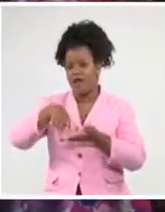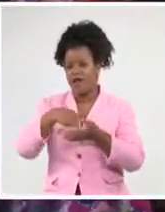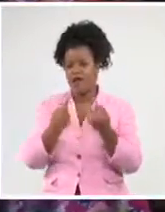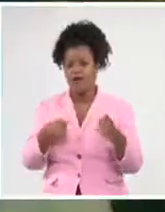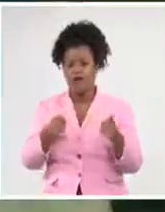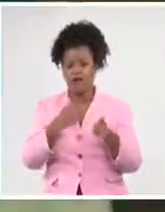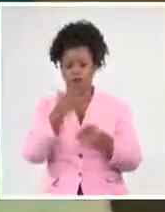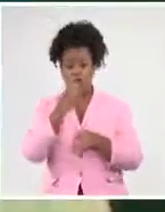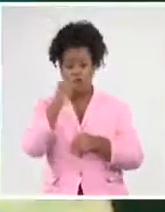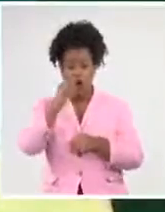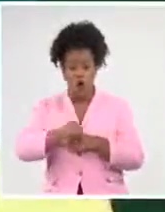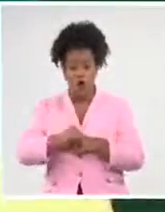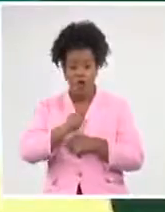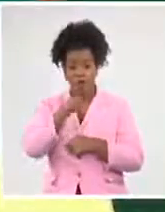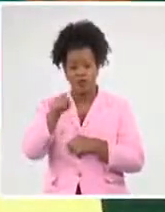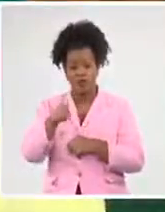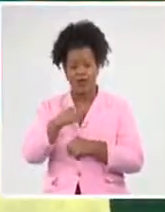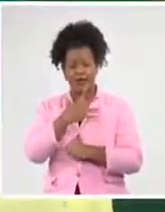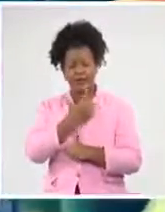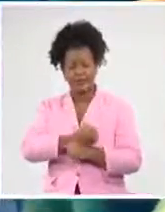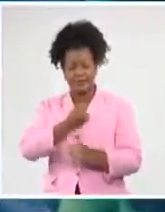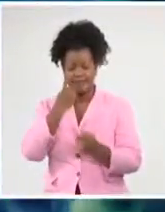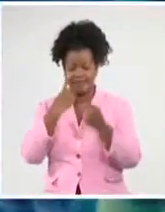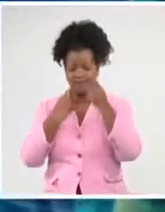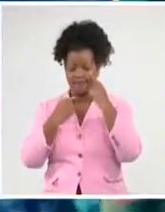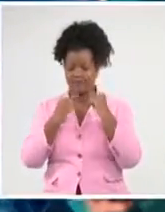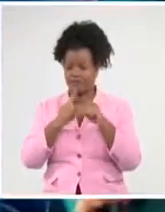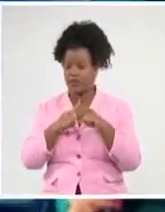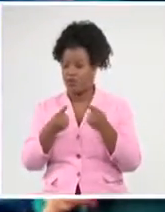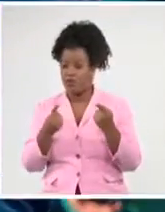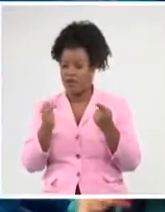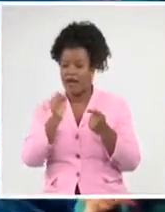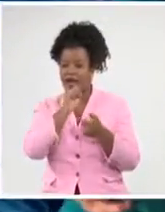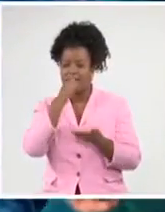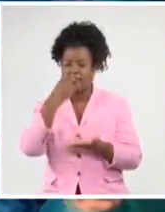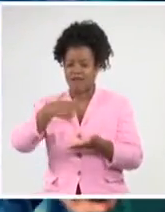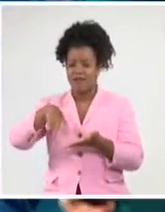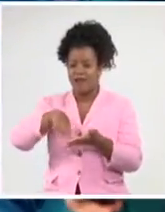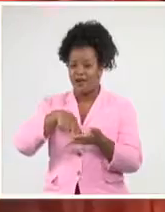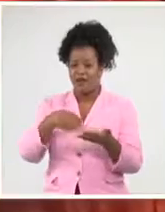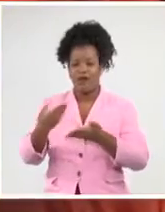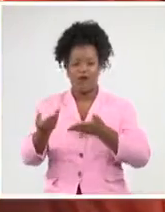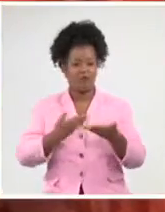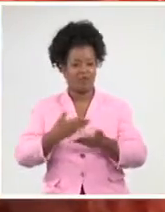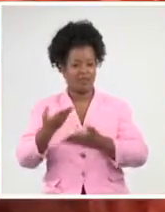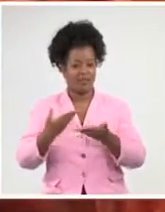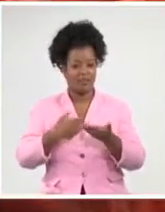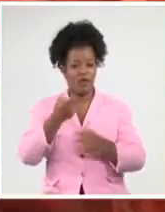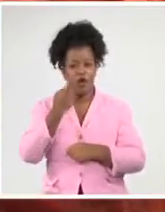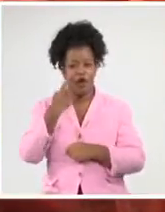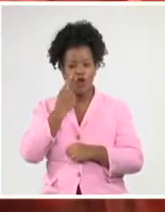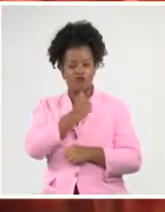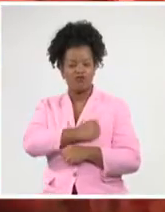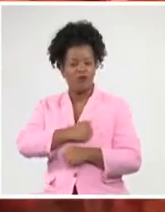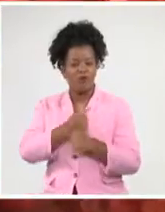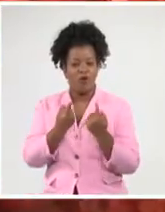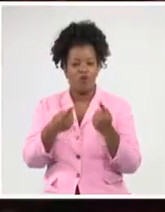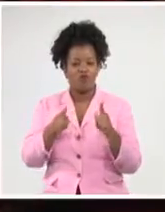muchos lloran su partida, porque cantar, bailar y compartir junto al sonero mayor, conocer de su pasión y estilo